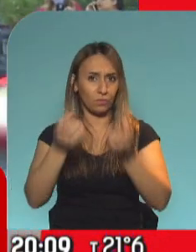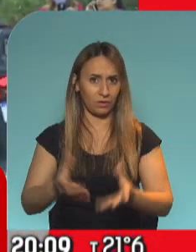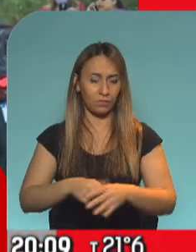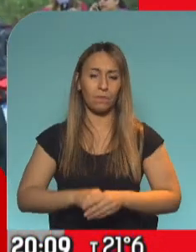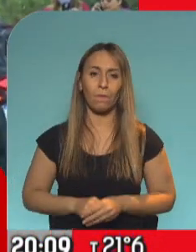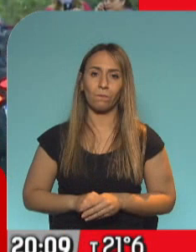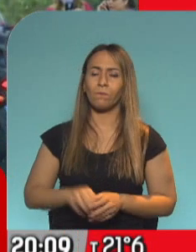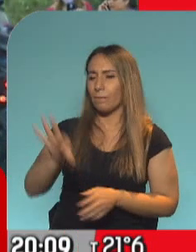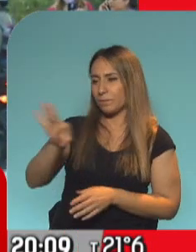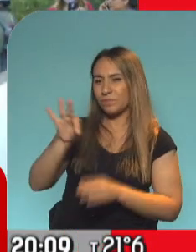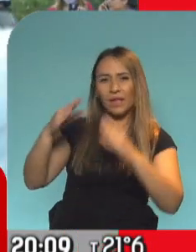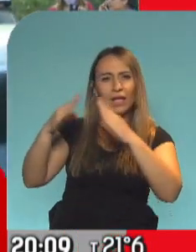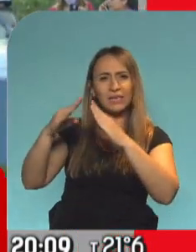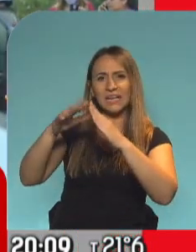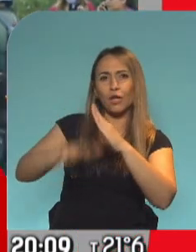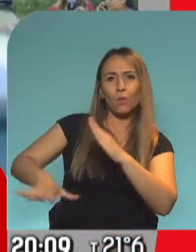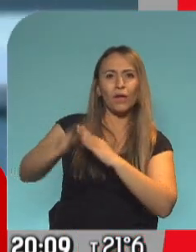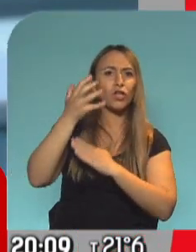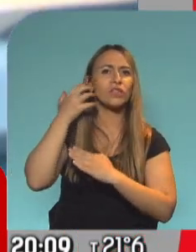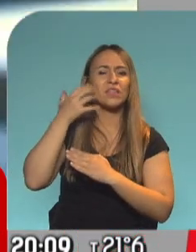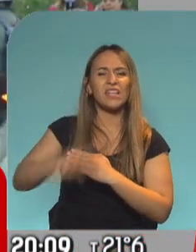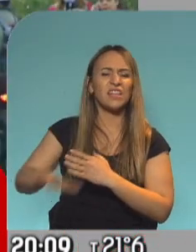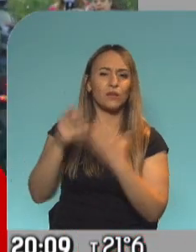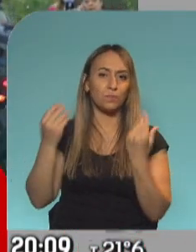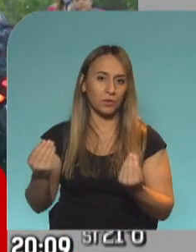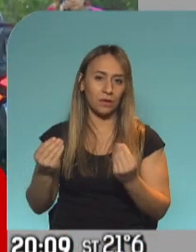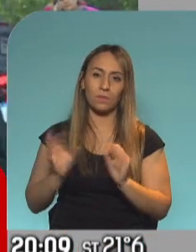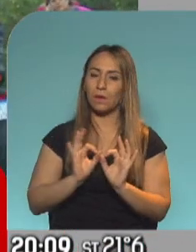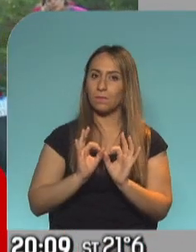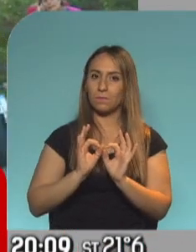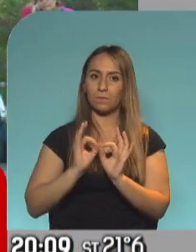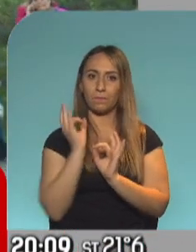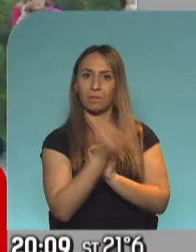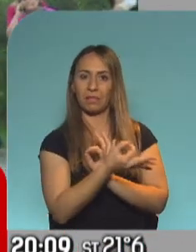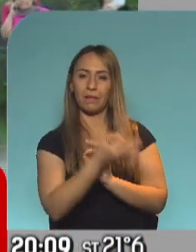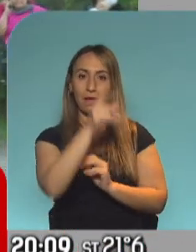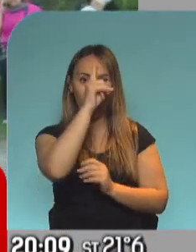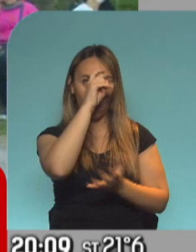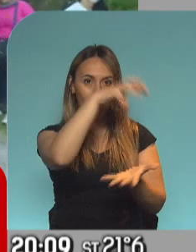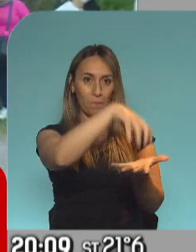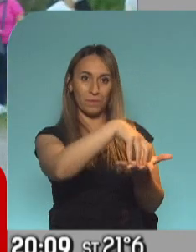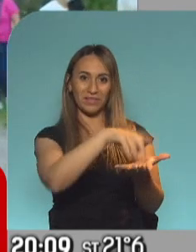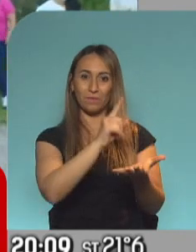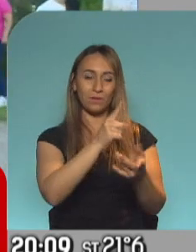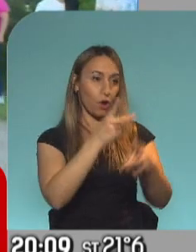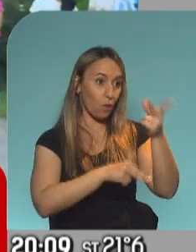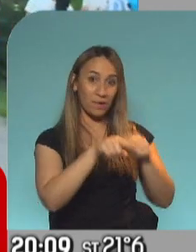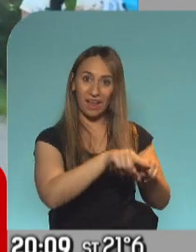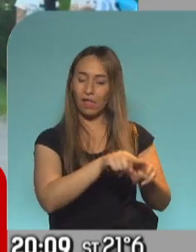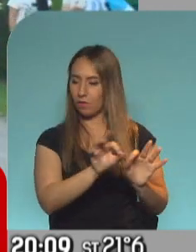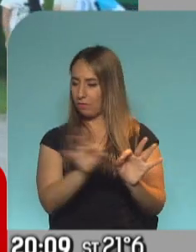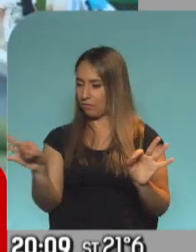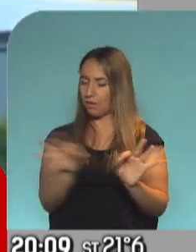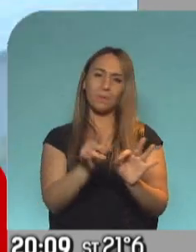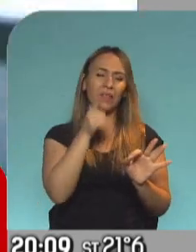se eligió esa casa en el barrio de tigre porque tiene rápido acceso a la clínica donde estamos nosotros si bien parece que son muchos kilómetros